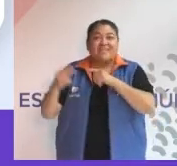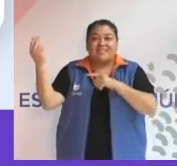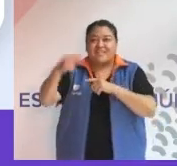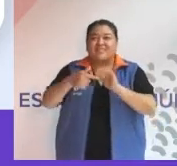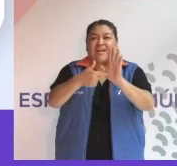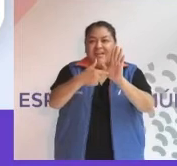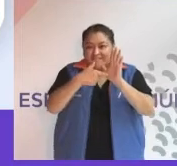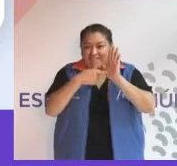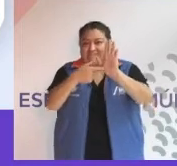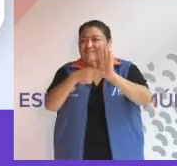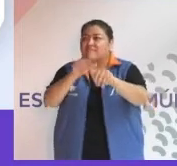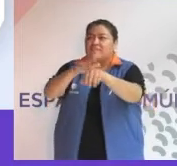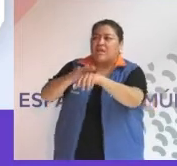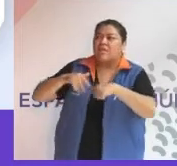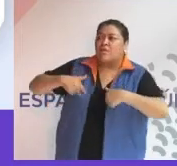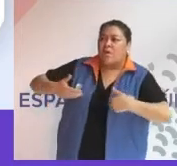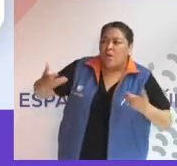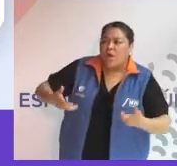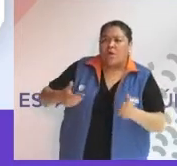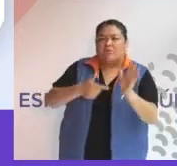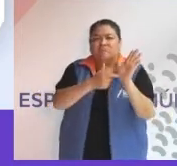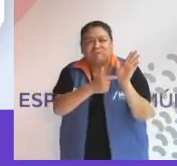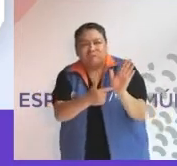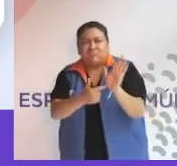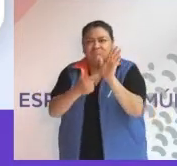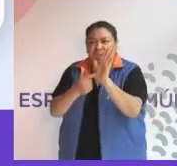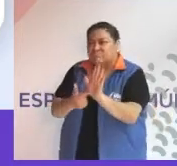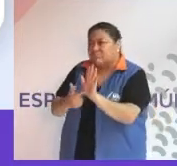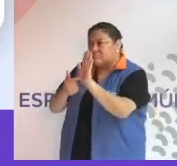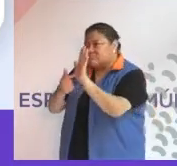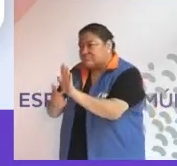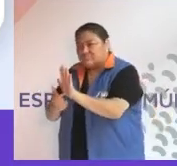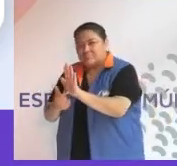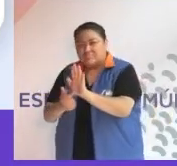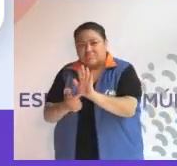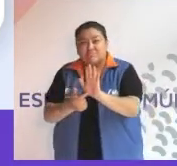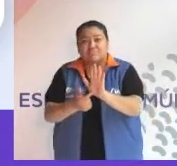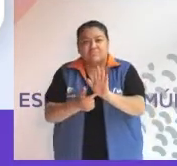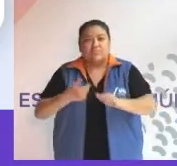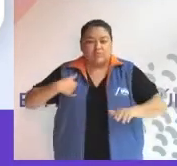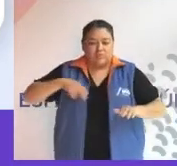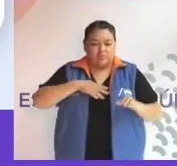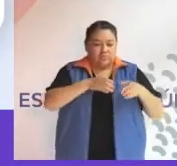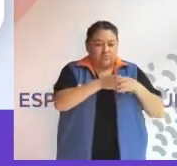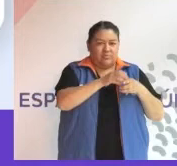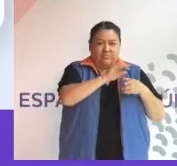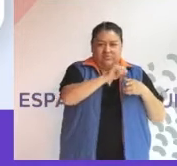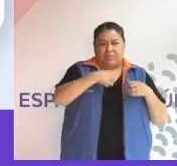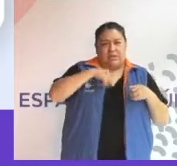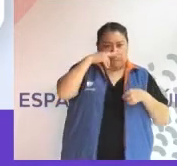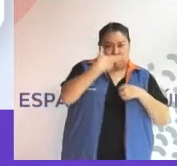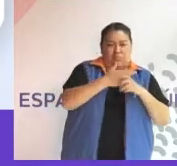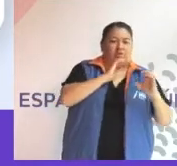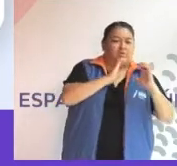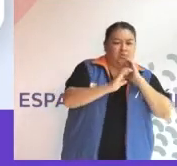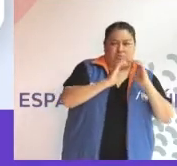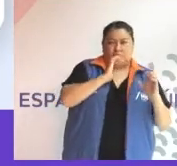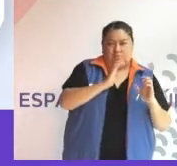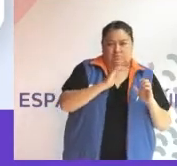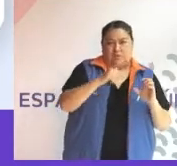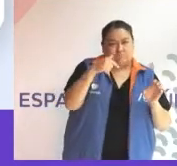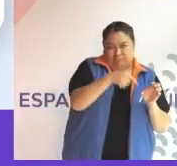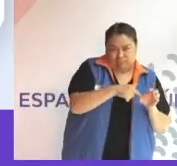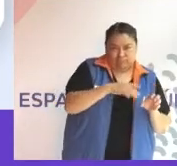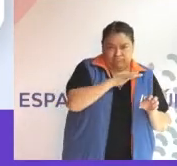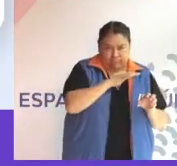hablar más de lo que hacemos. Y entiendo que nosotros en CIMAT nos dedicamos a hacer comunicación y entiendo que tiene que